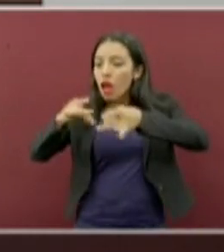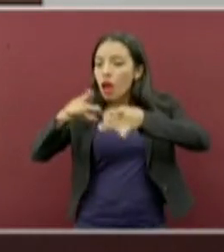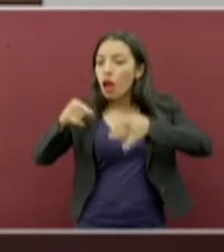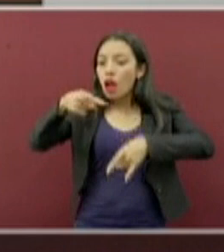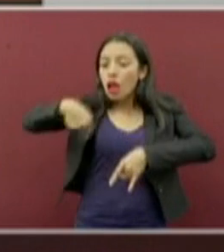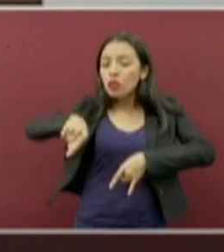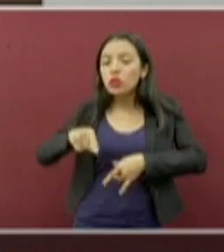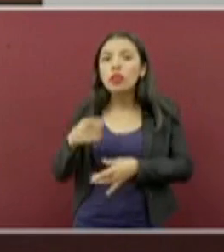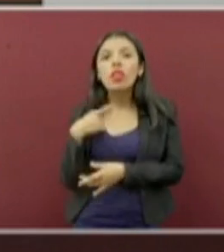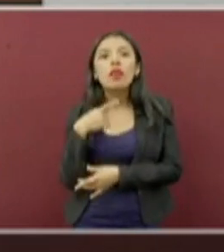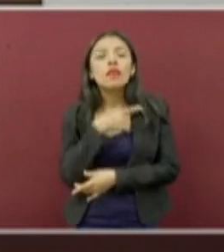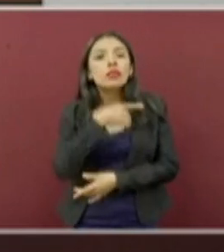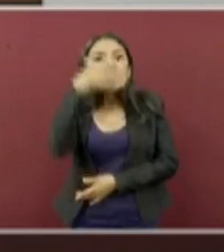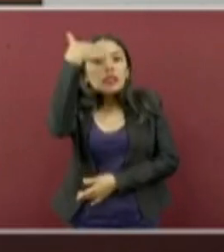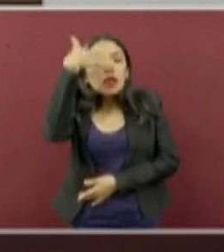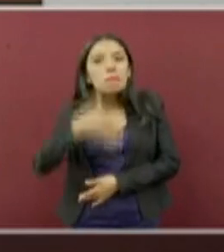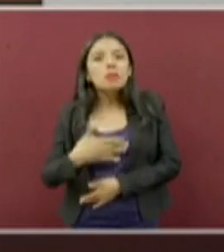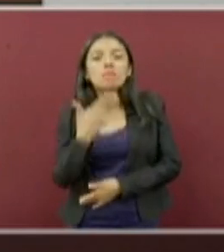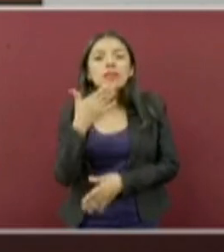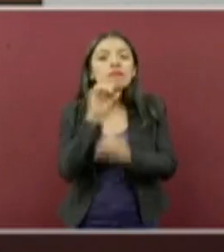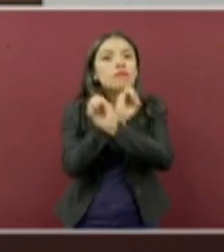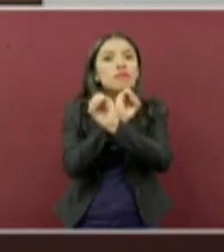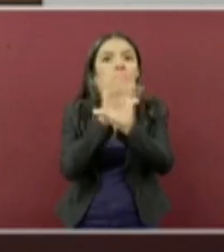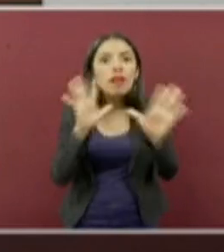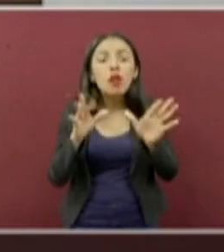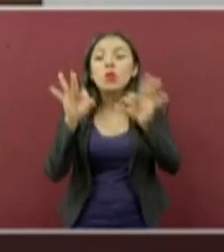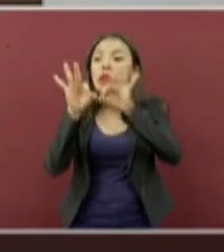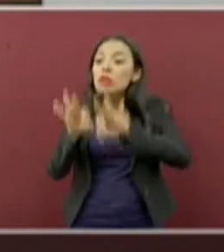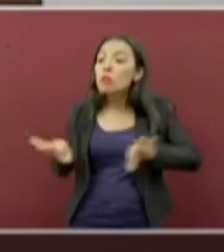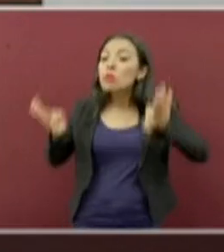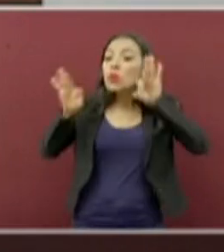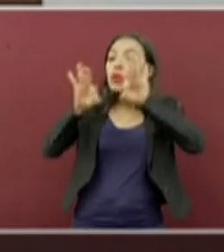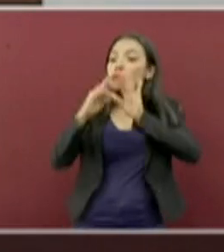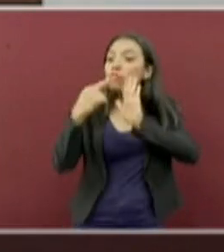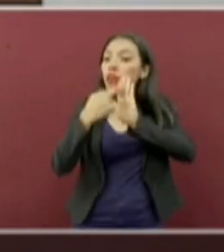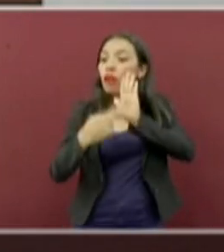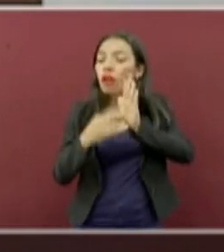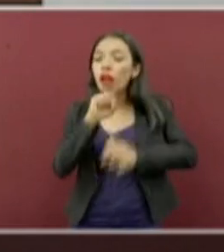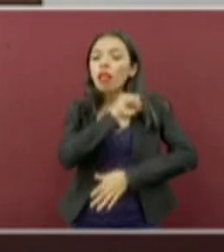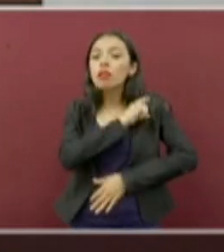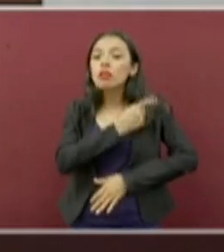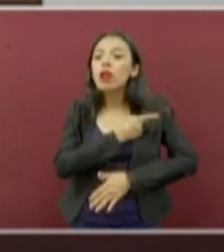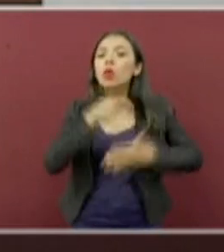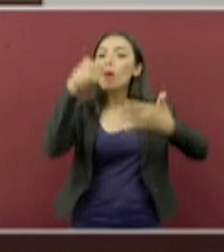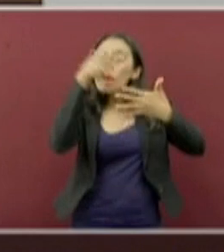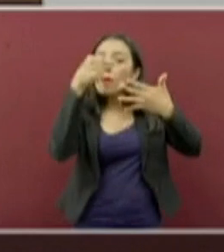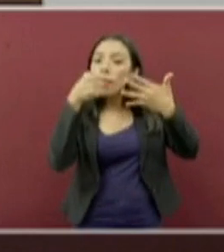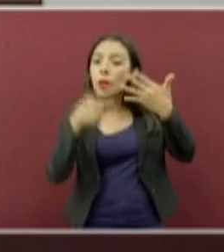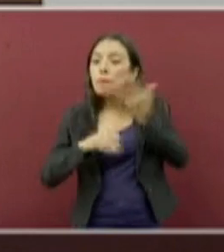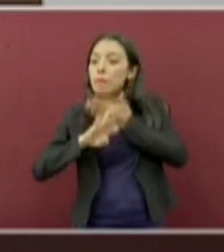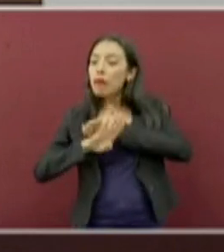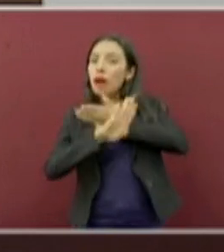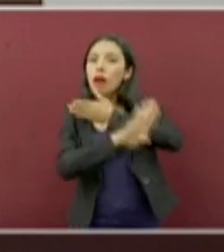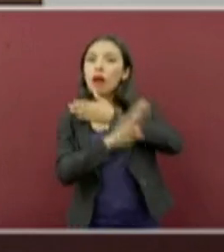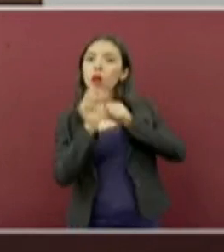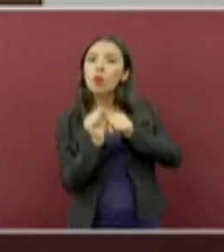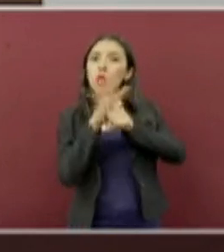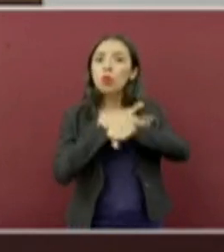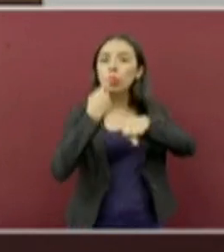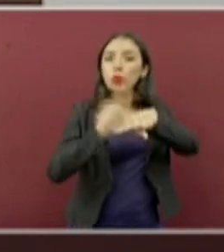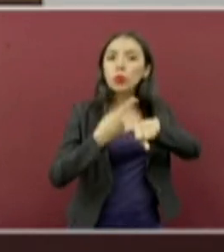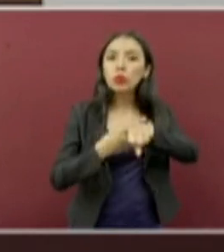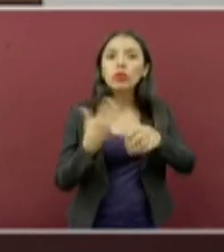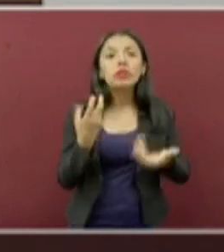importancia de las medidas sanitarias para evitar el contagio.